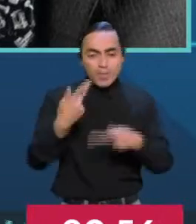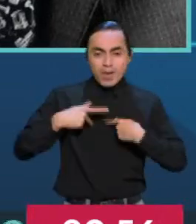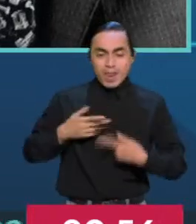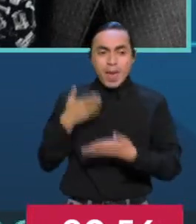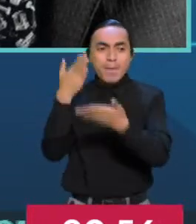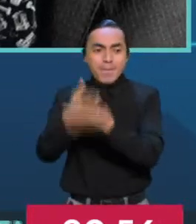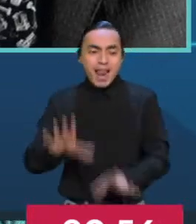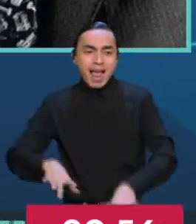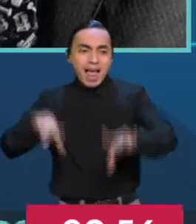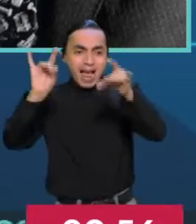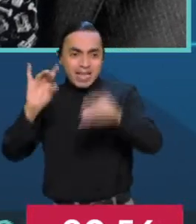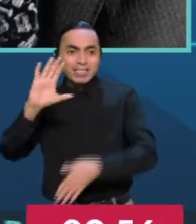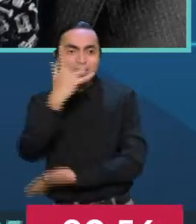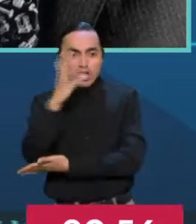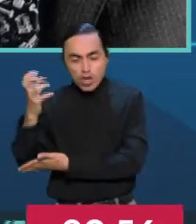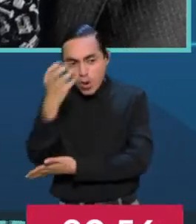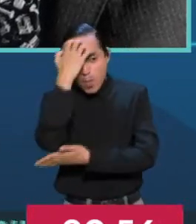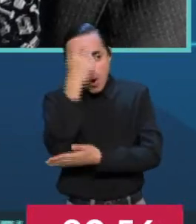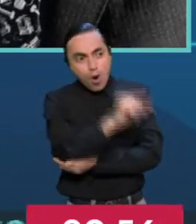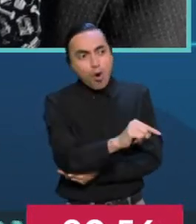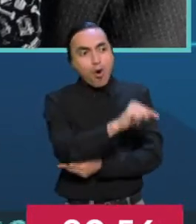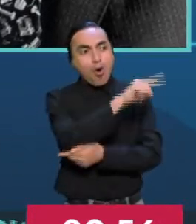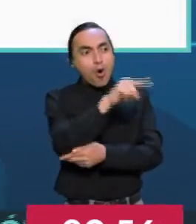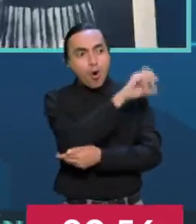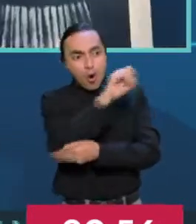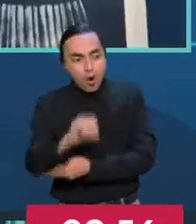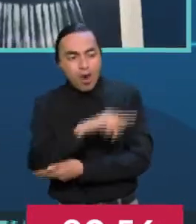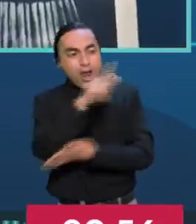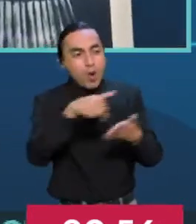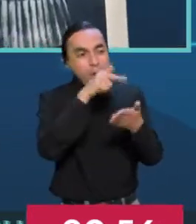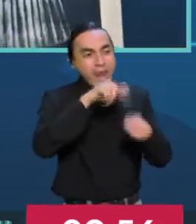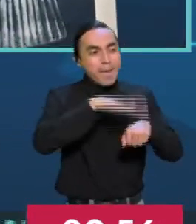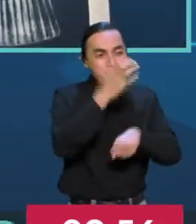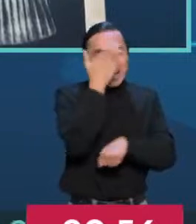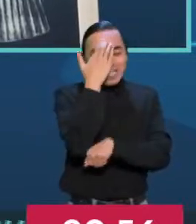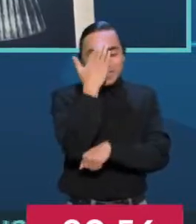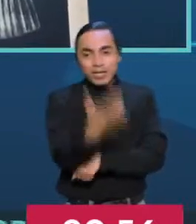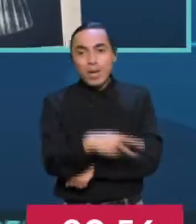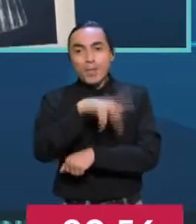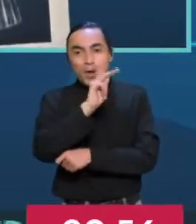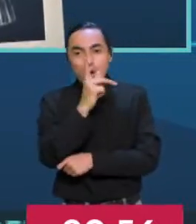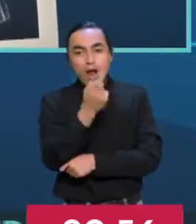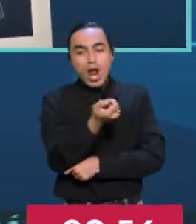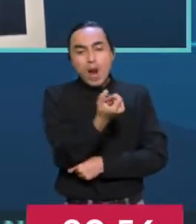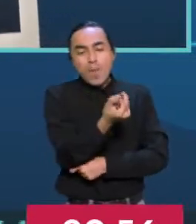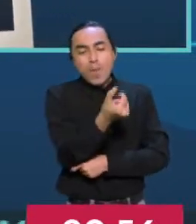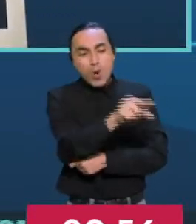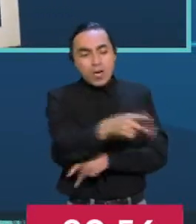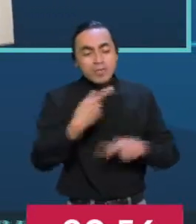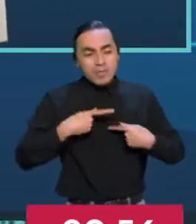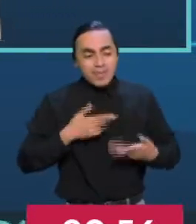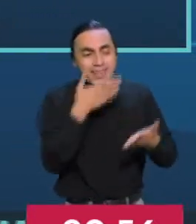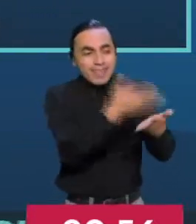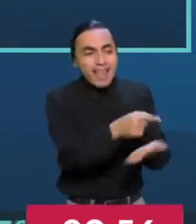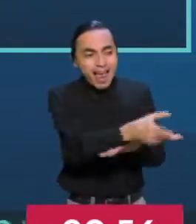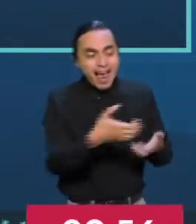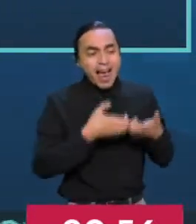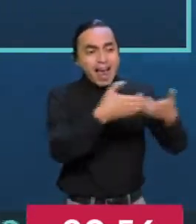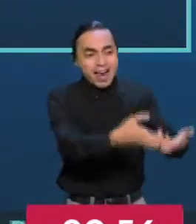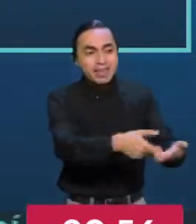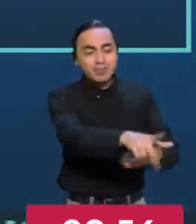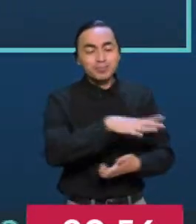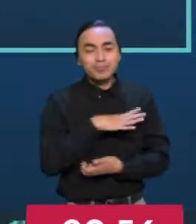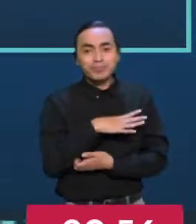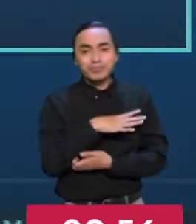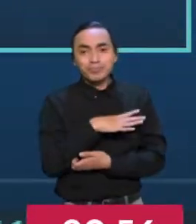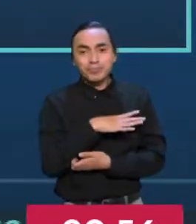Chapultepec o se van al zoológico, que son lugares como mucho más famosos, pero pocas personas personas llegan a esta calzada que tiene a lo